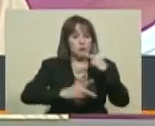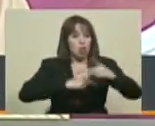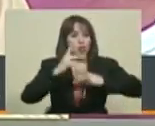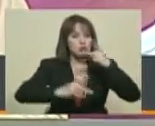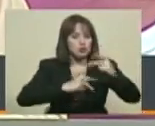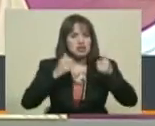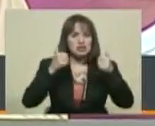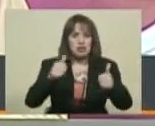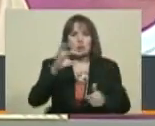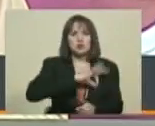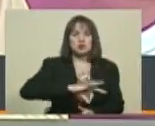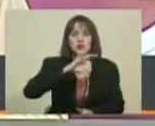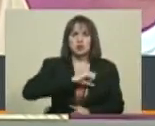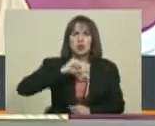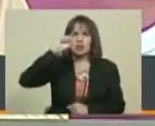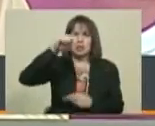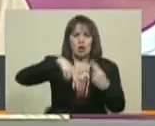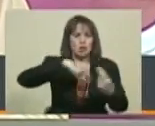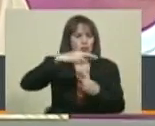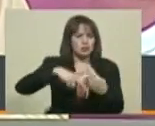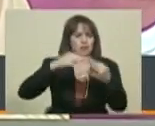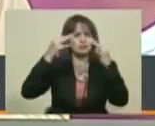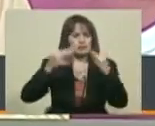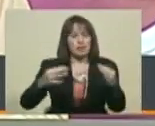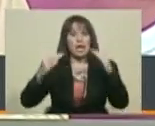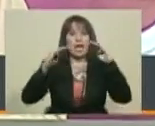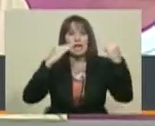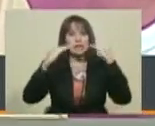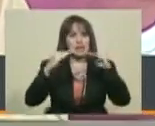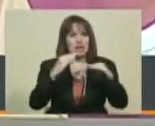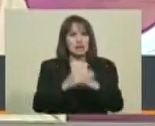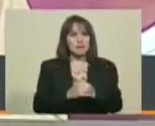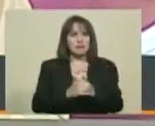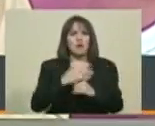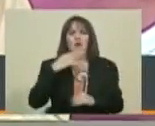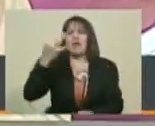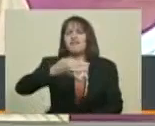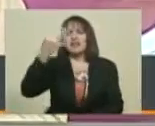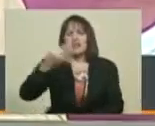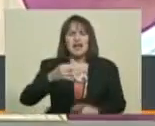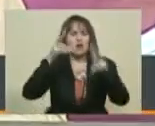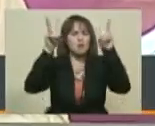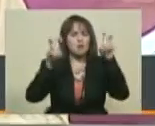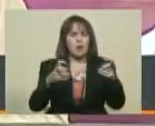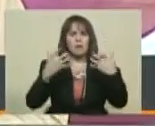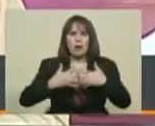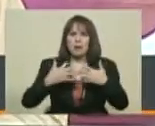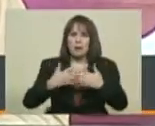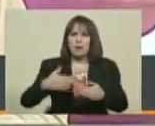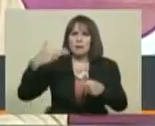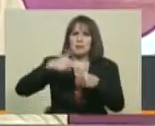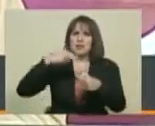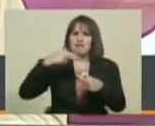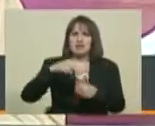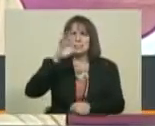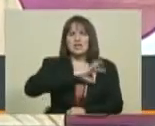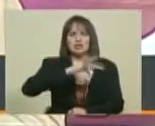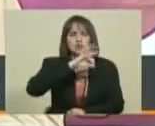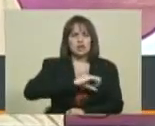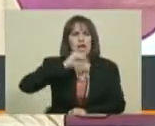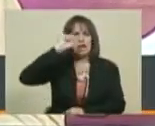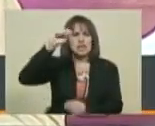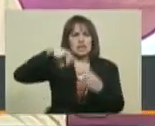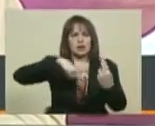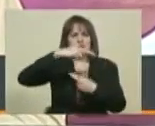revolución socialista, una revolución de carácter ético, una verdadera nueva PDVSA, socialista,